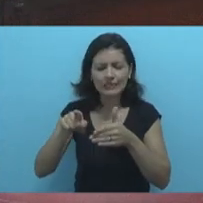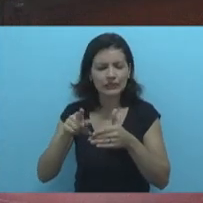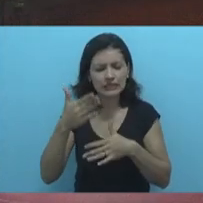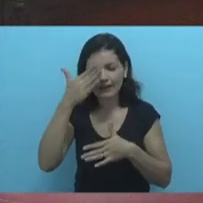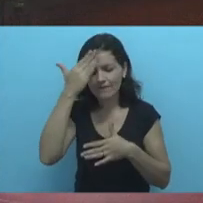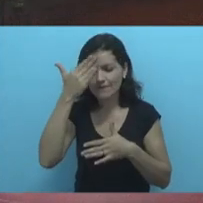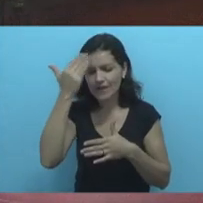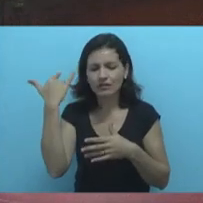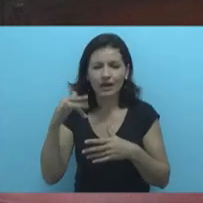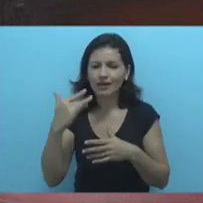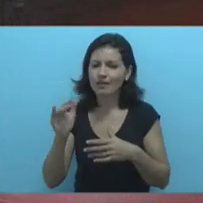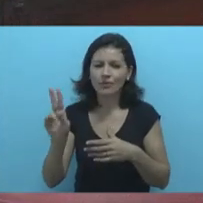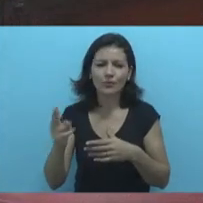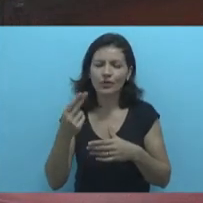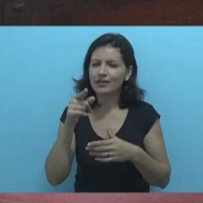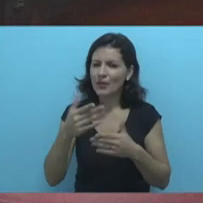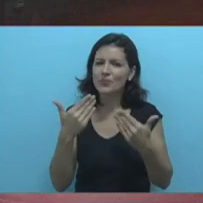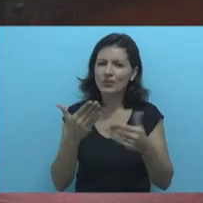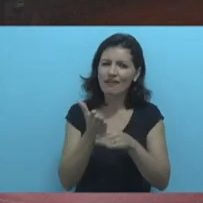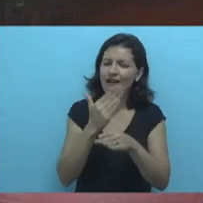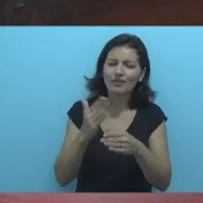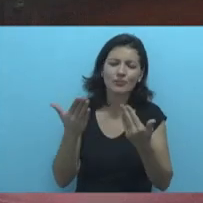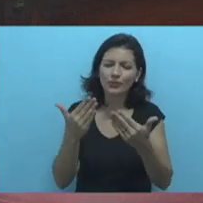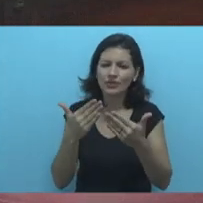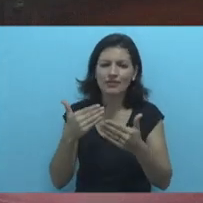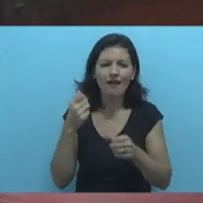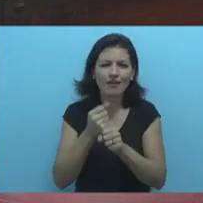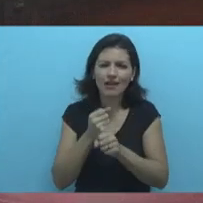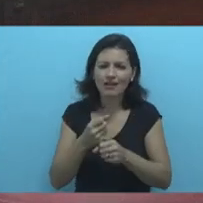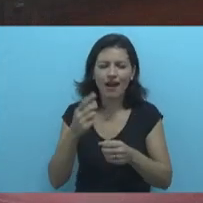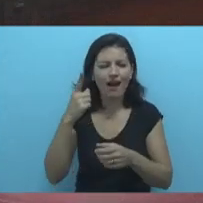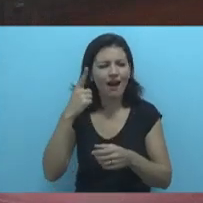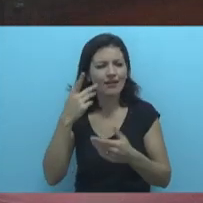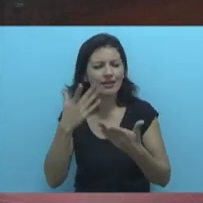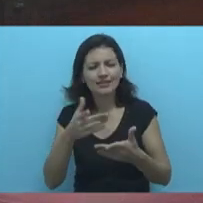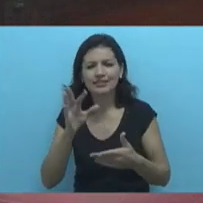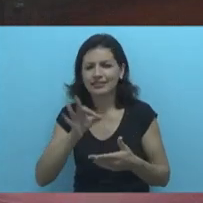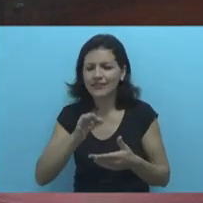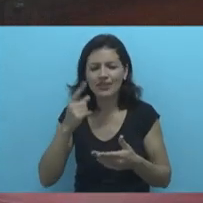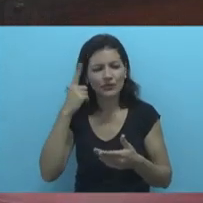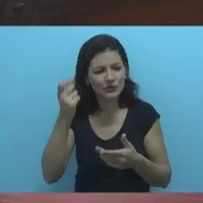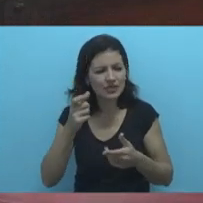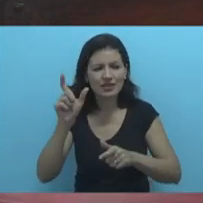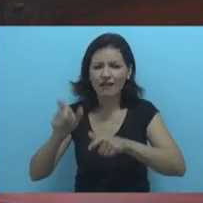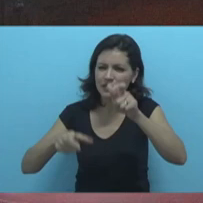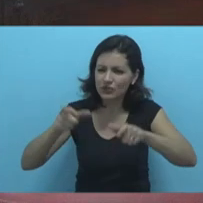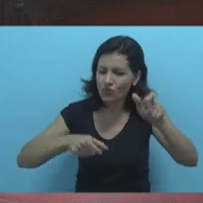experiencia, con un enorme conocimiento de las cosas concretas, de la gente